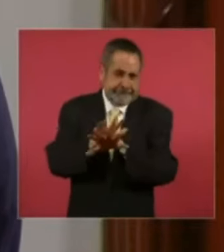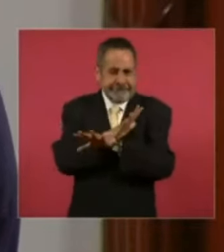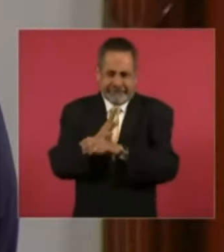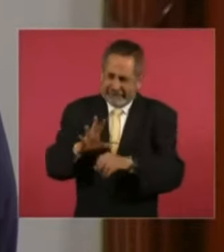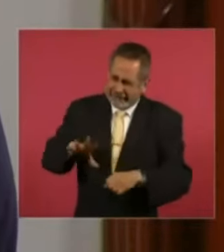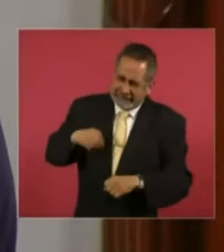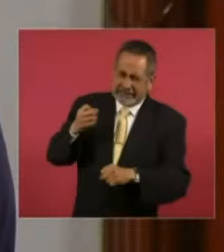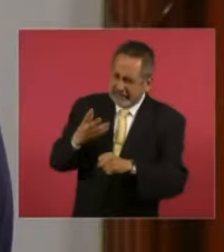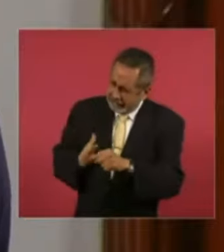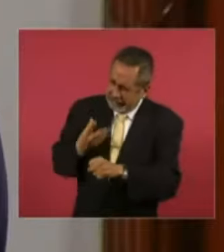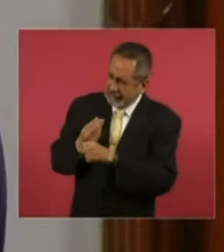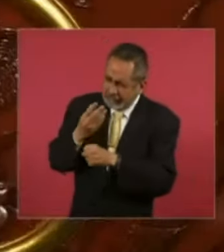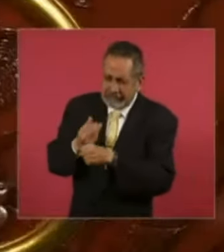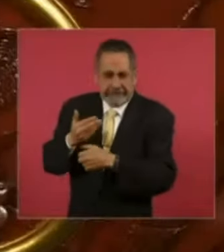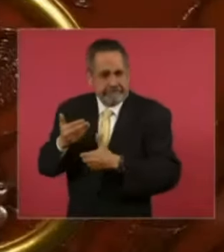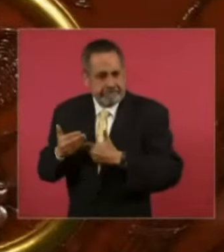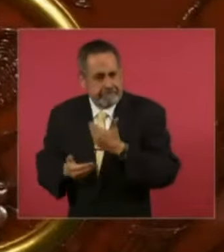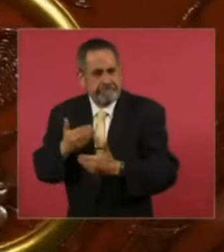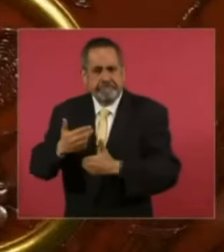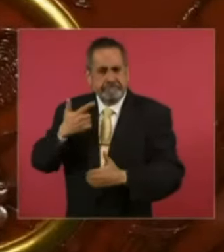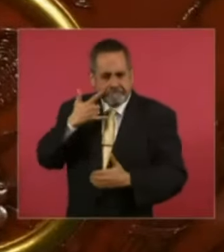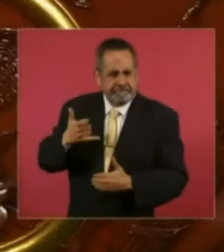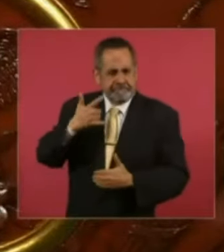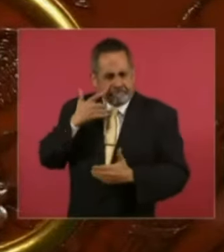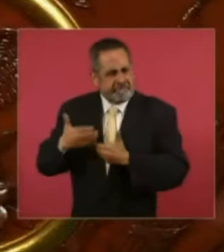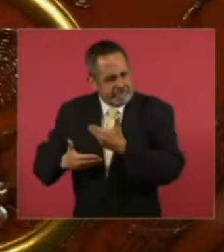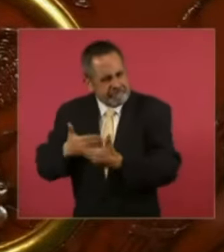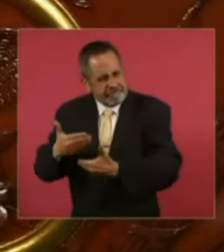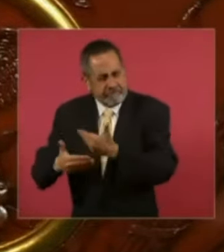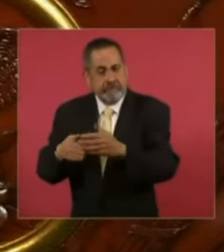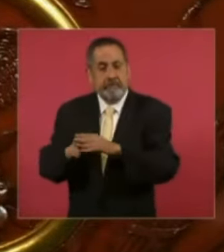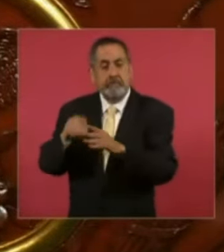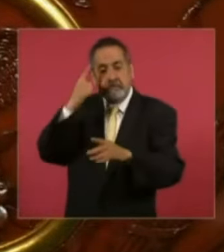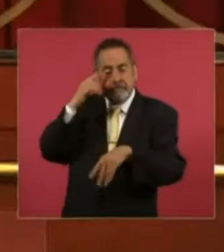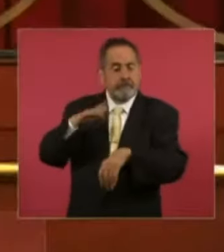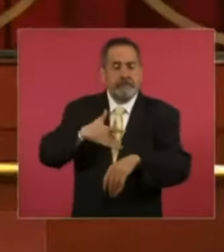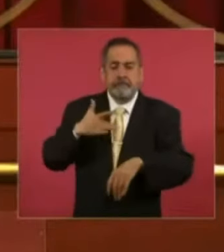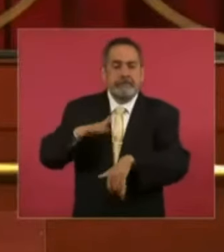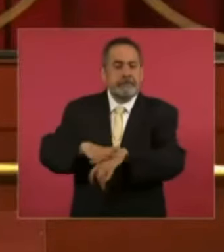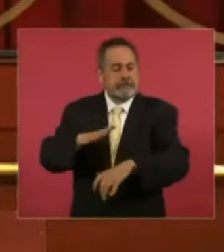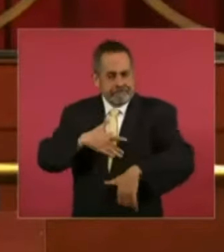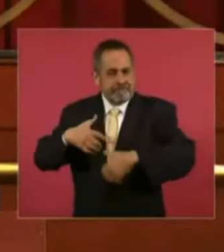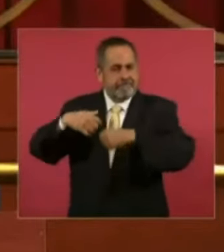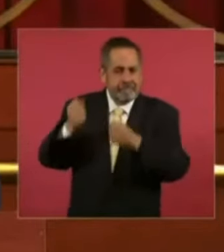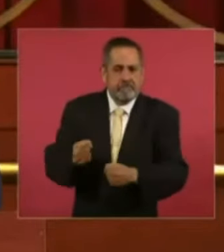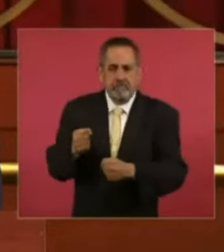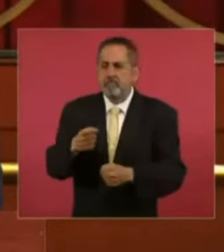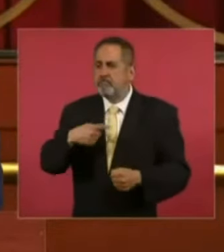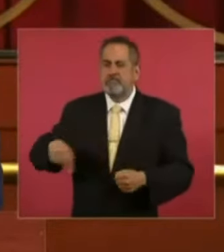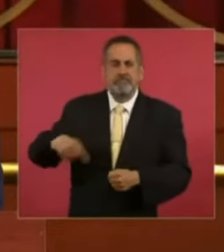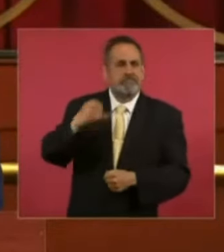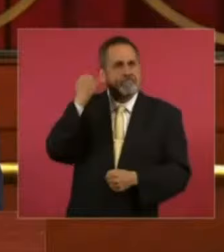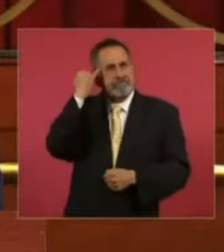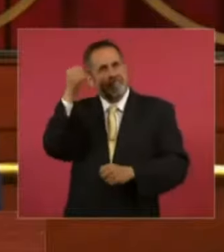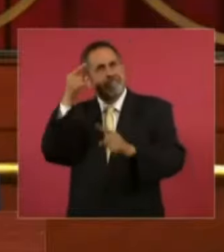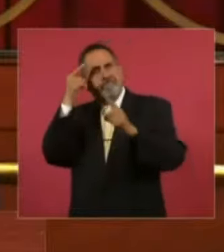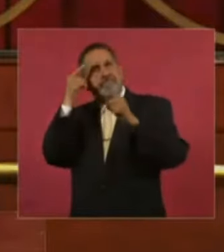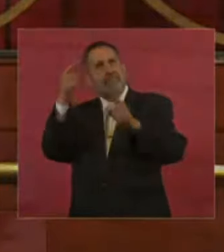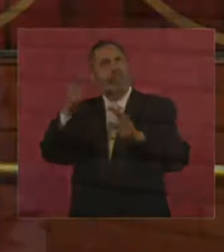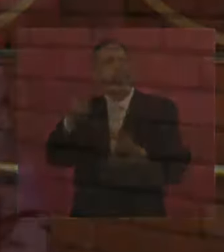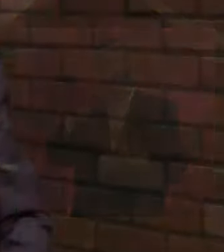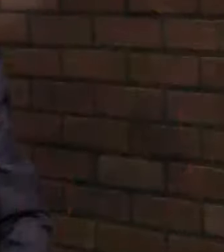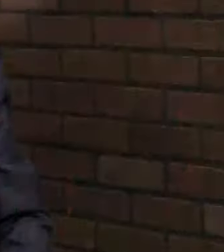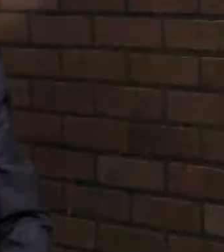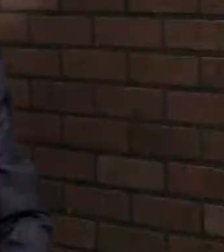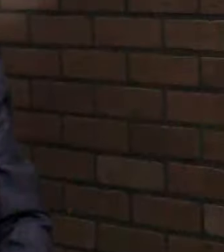solo autorizar concesiones para uso doméstico, no para uso industrial. Que digo, en Estados